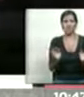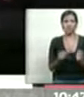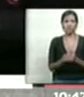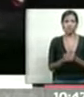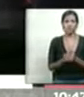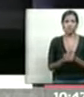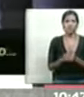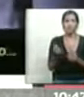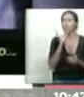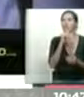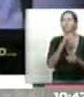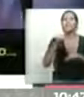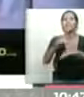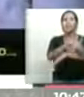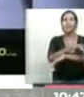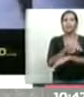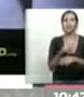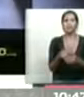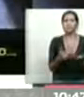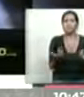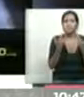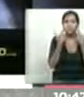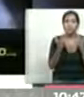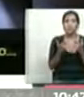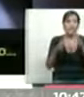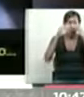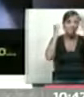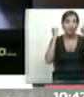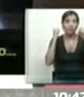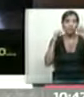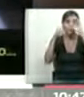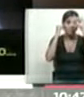No vi eso. No vio nadie en la calle. Sí, embajador.